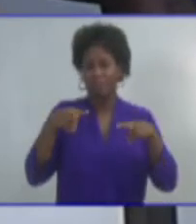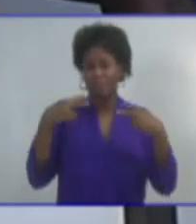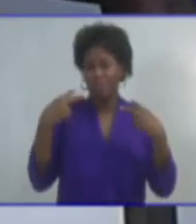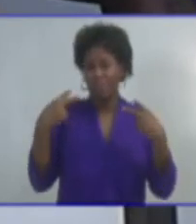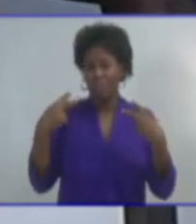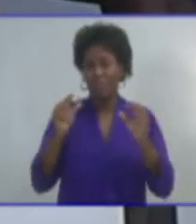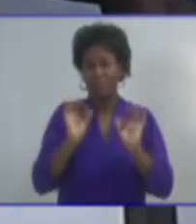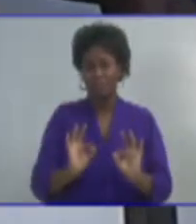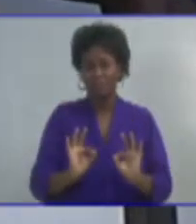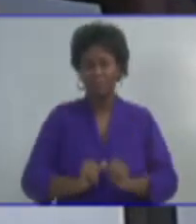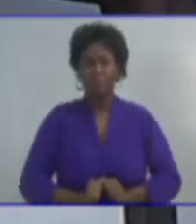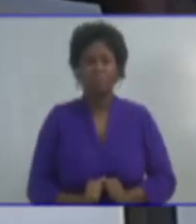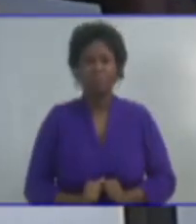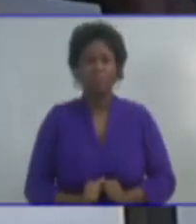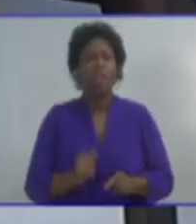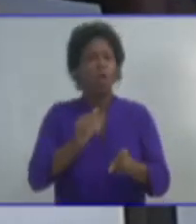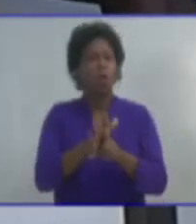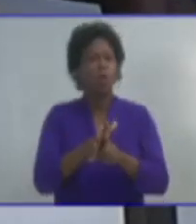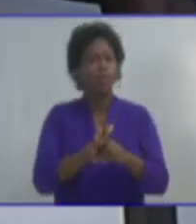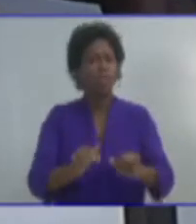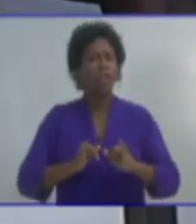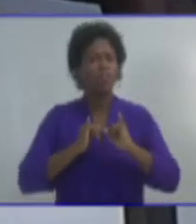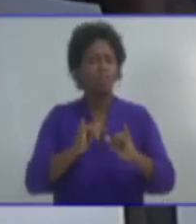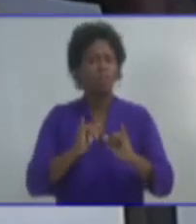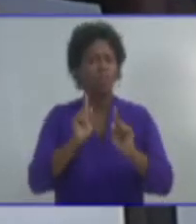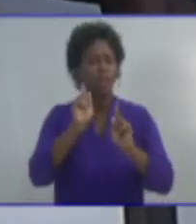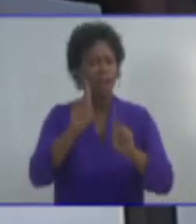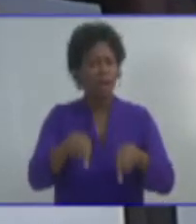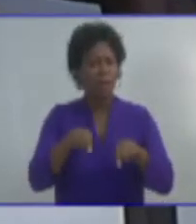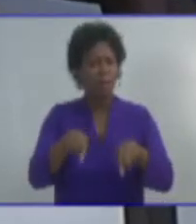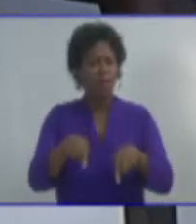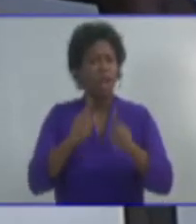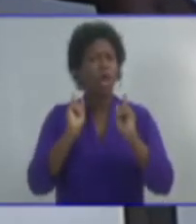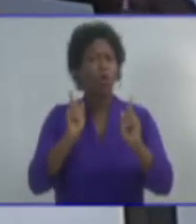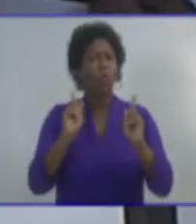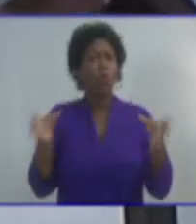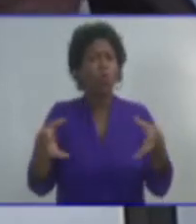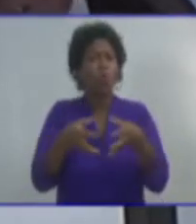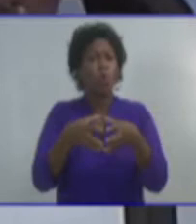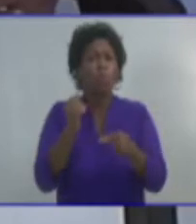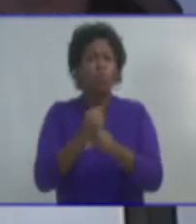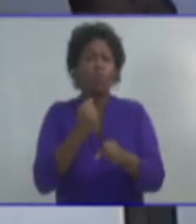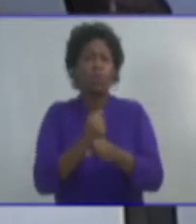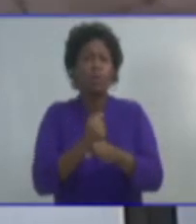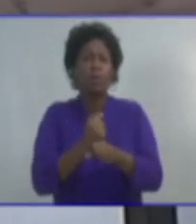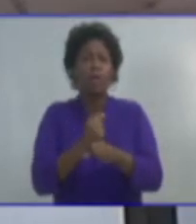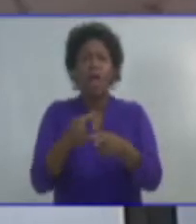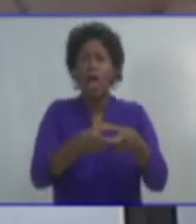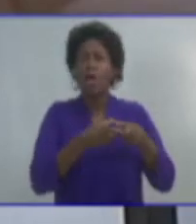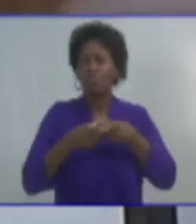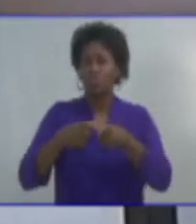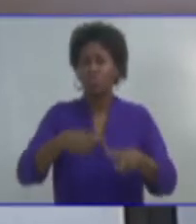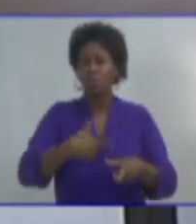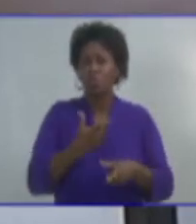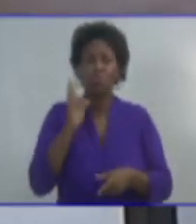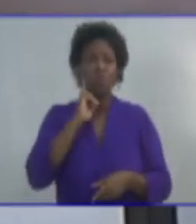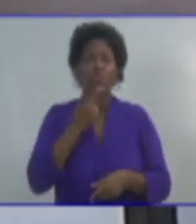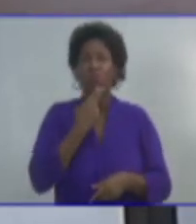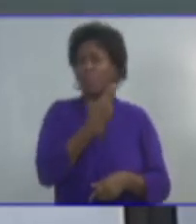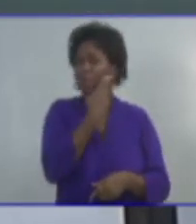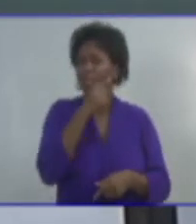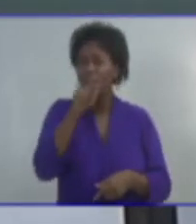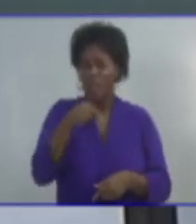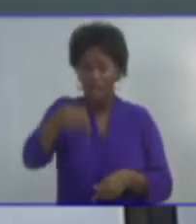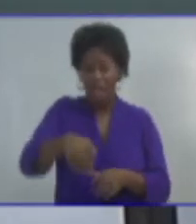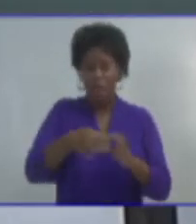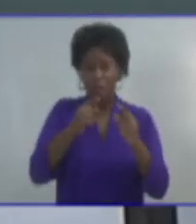para los televidentes. Iniciamos informando que recientemente en reunión de trabajo, la filial de la Sociedad Cultural José Martí en